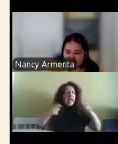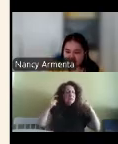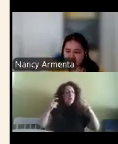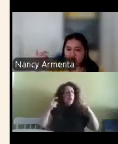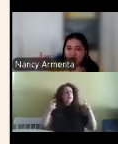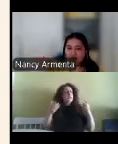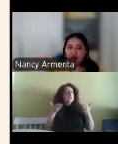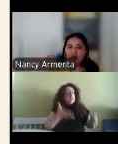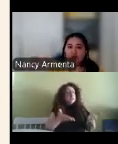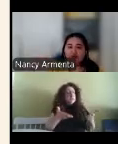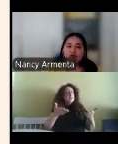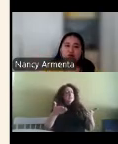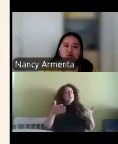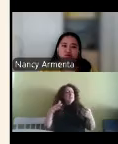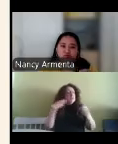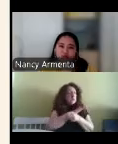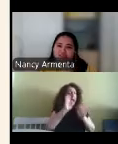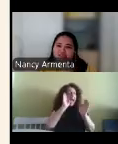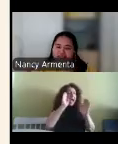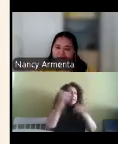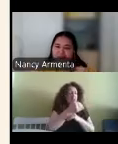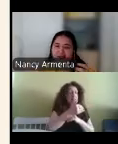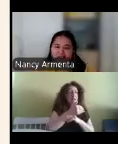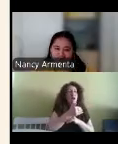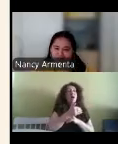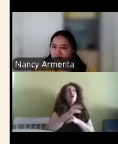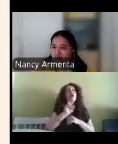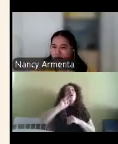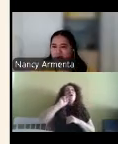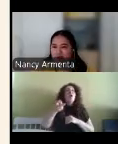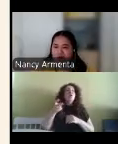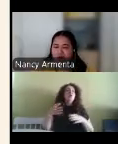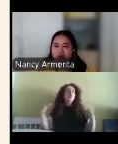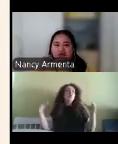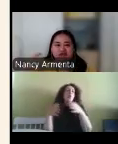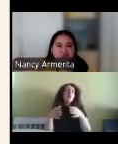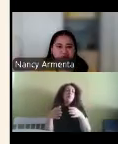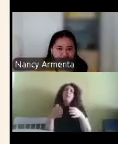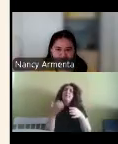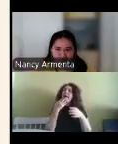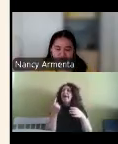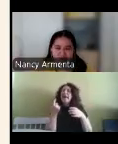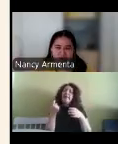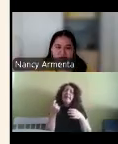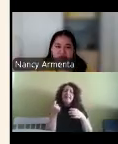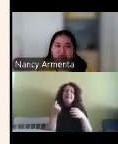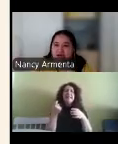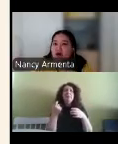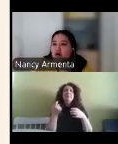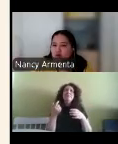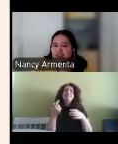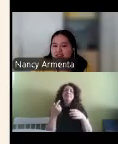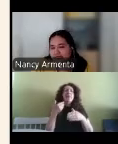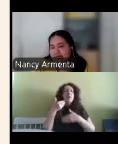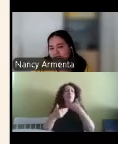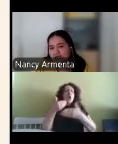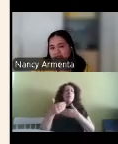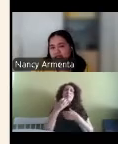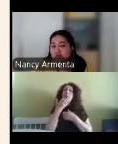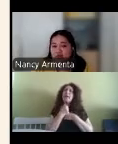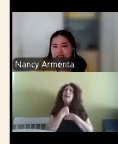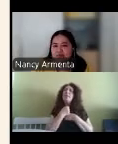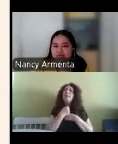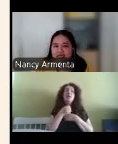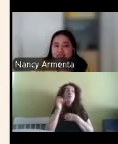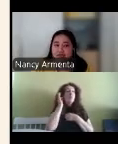garantizar la atención o cuando algunos grupos necesitan pasar por mayores procesos, como puede ser el caso de